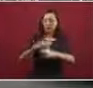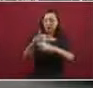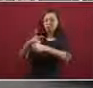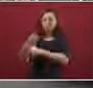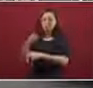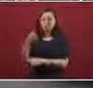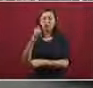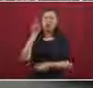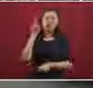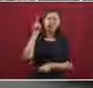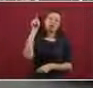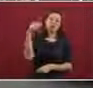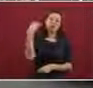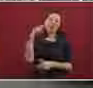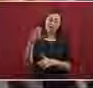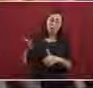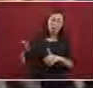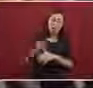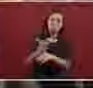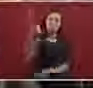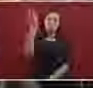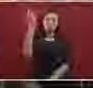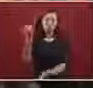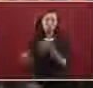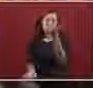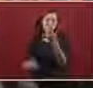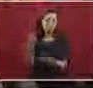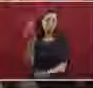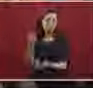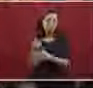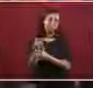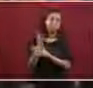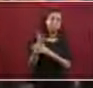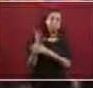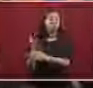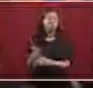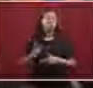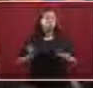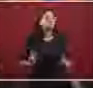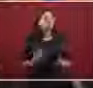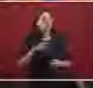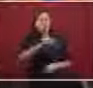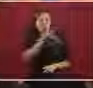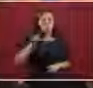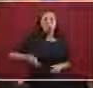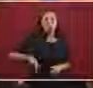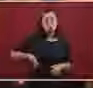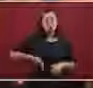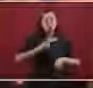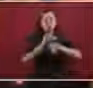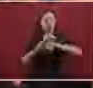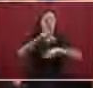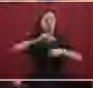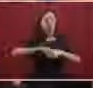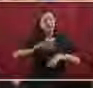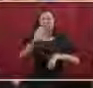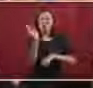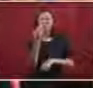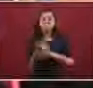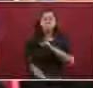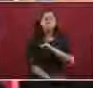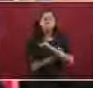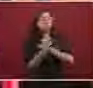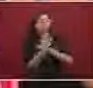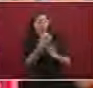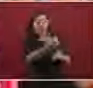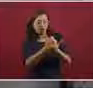bar en Coatzacoalcos, de este bar que fue quemado, y decían que no se les han acercado pues nadie del gobierno estatal ni federal a brindarles algún